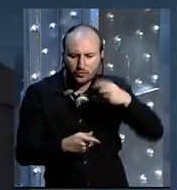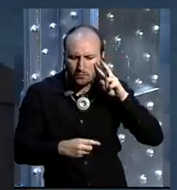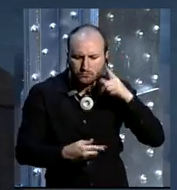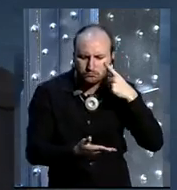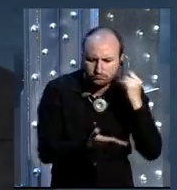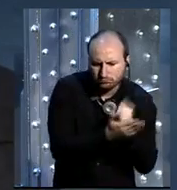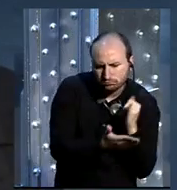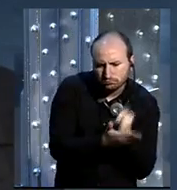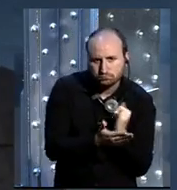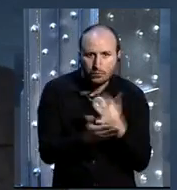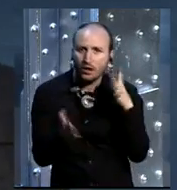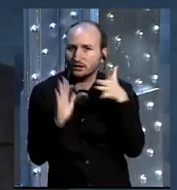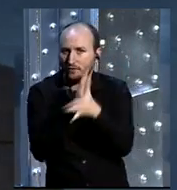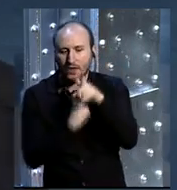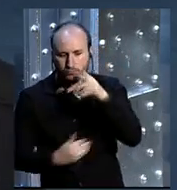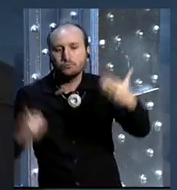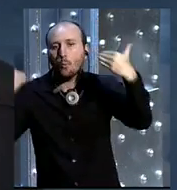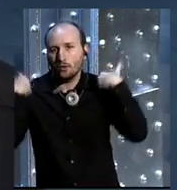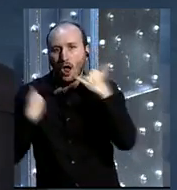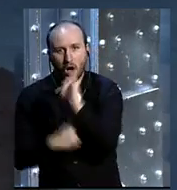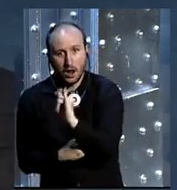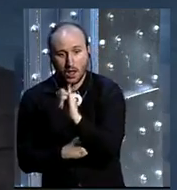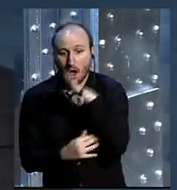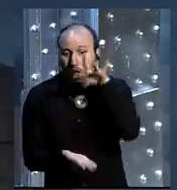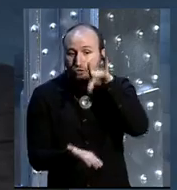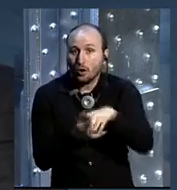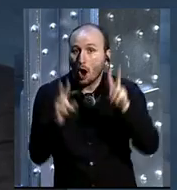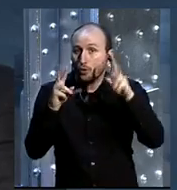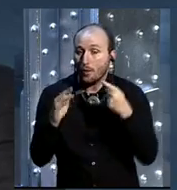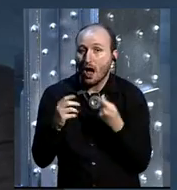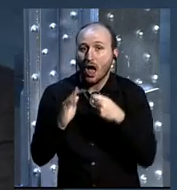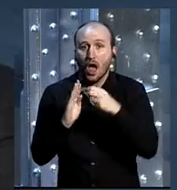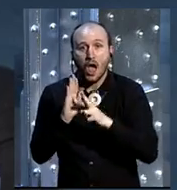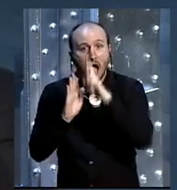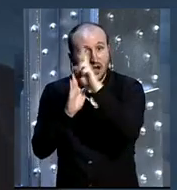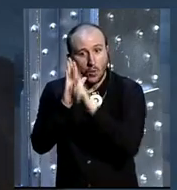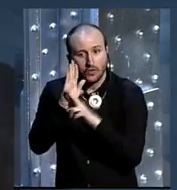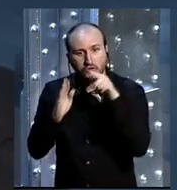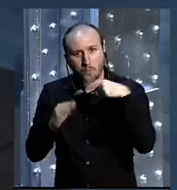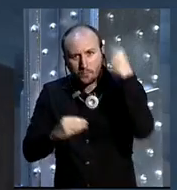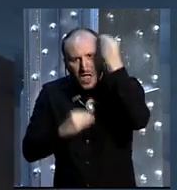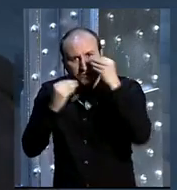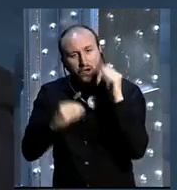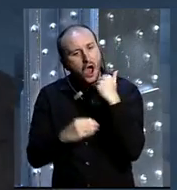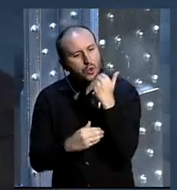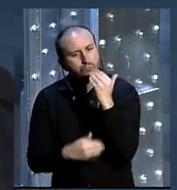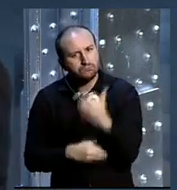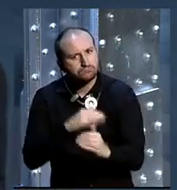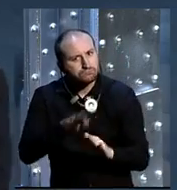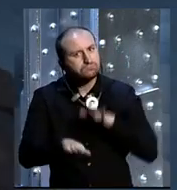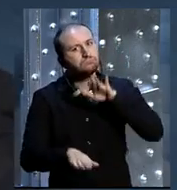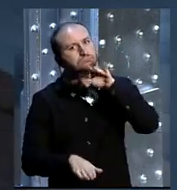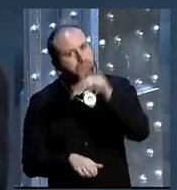nos responsabilizamos. Y en cuanto a la nueva regulación, sí que pensamos que podría ser un paso adelante. Y estamos